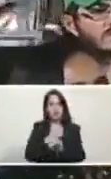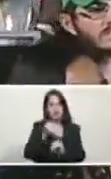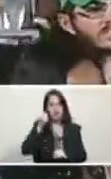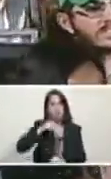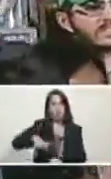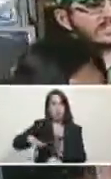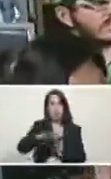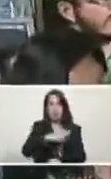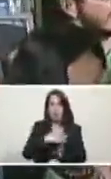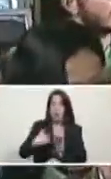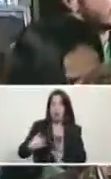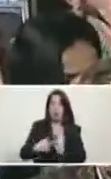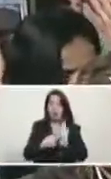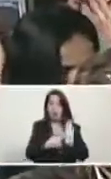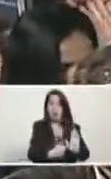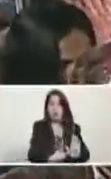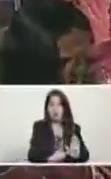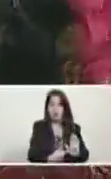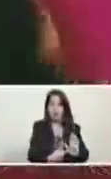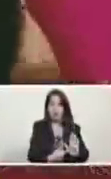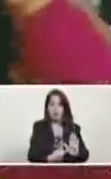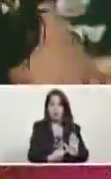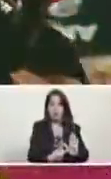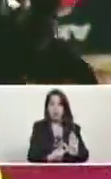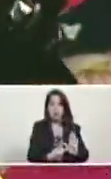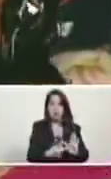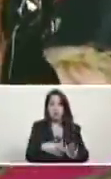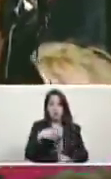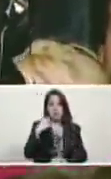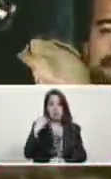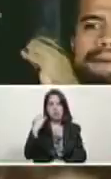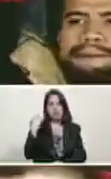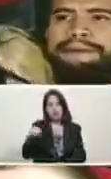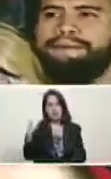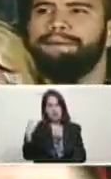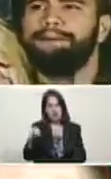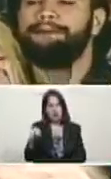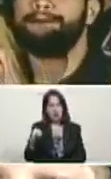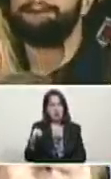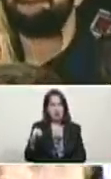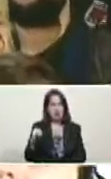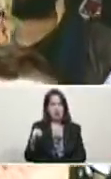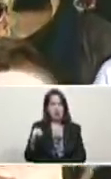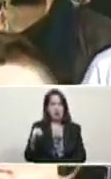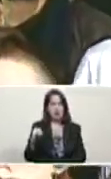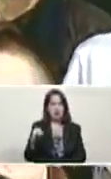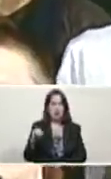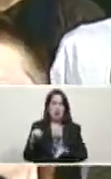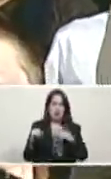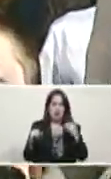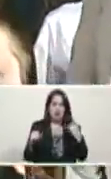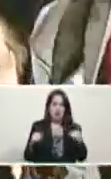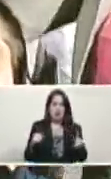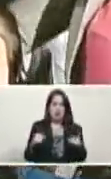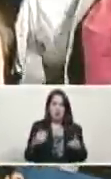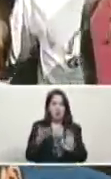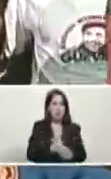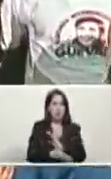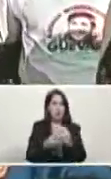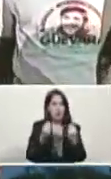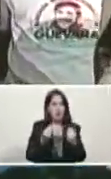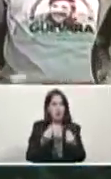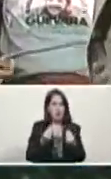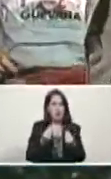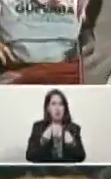presentarle de izquierda a derecha en el podio y aquí me acompaña la compañera también